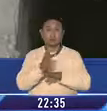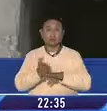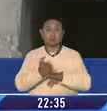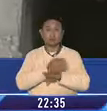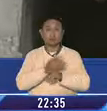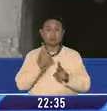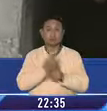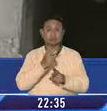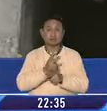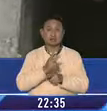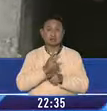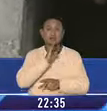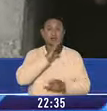sufrir necesidad en el servicio